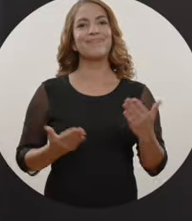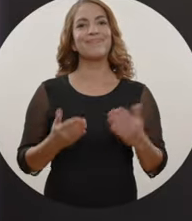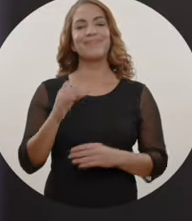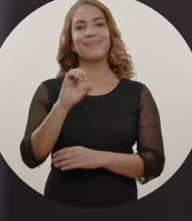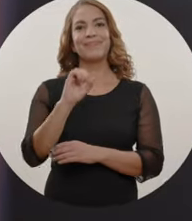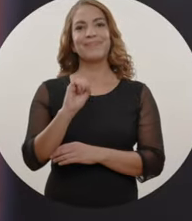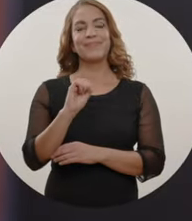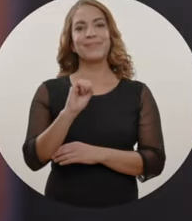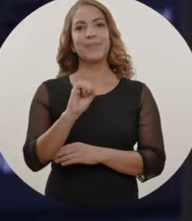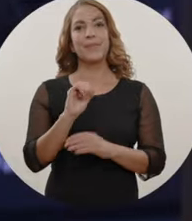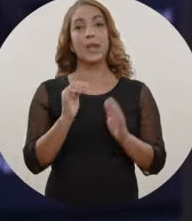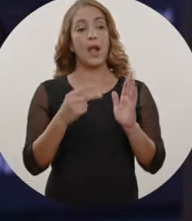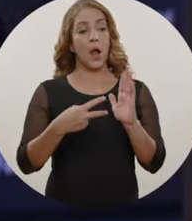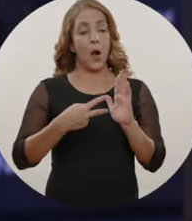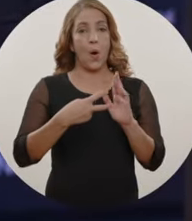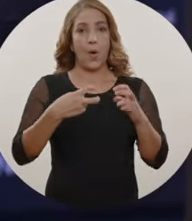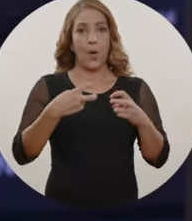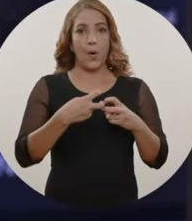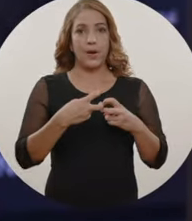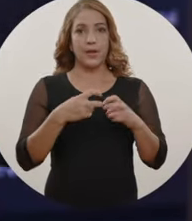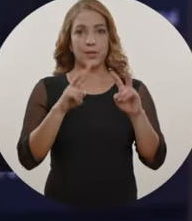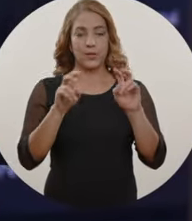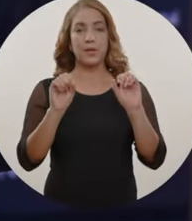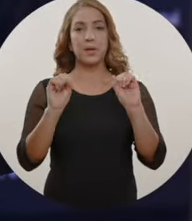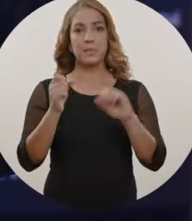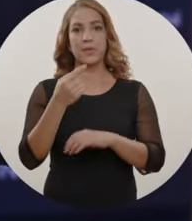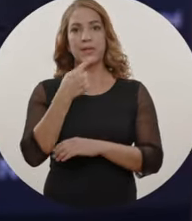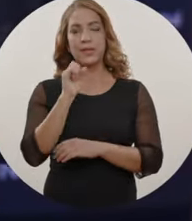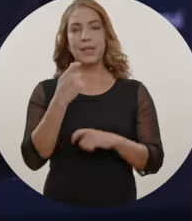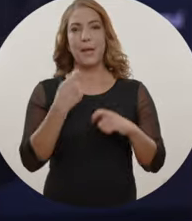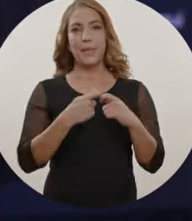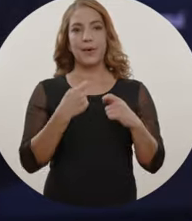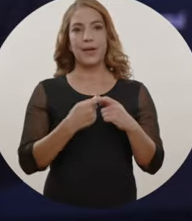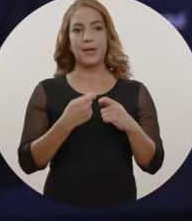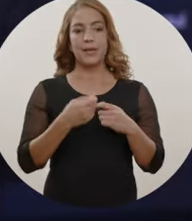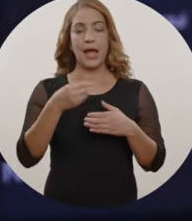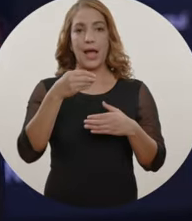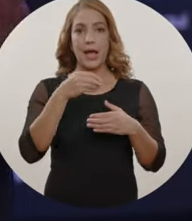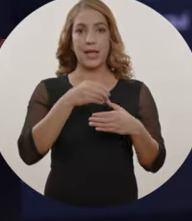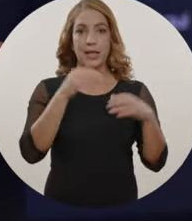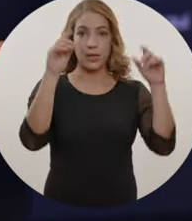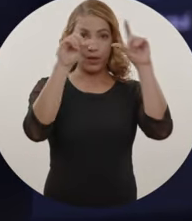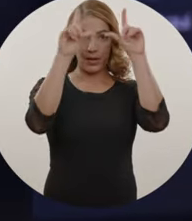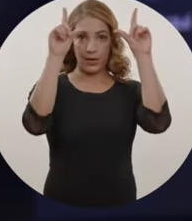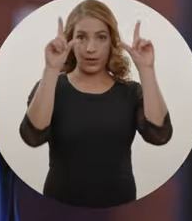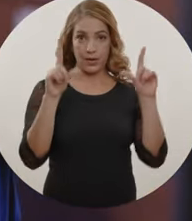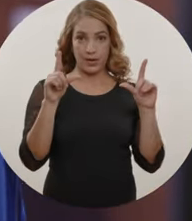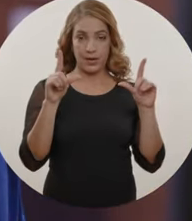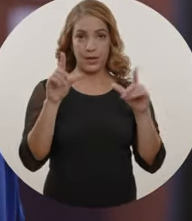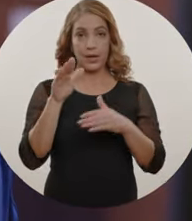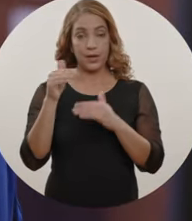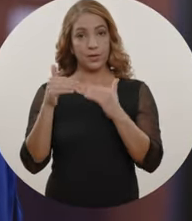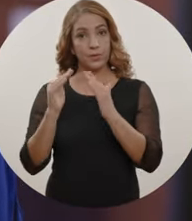Samsung, el Smart Hub Connection Test nos permite evaluar si el problema se encuentra de manera local,